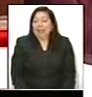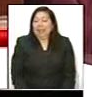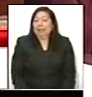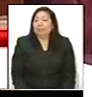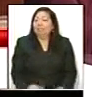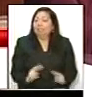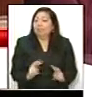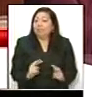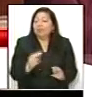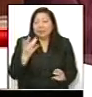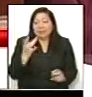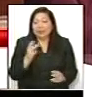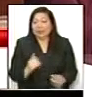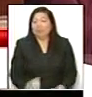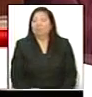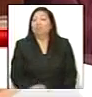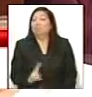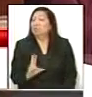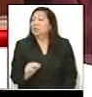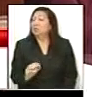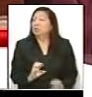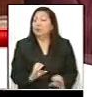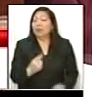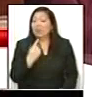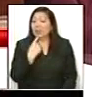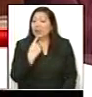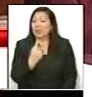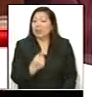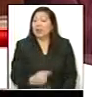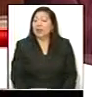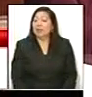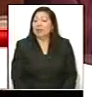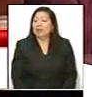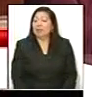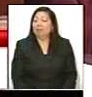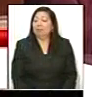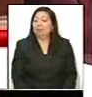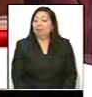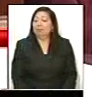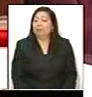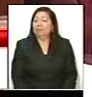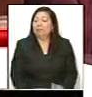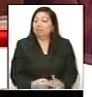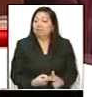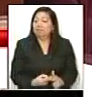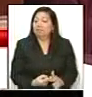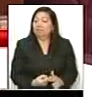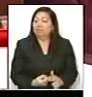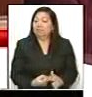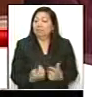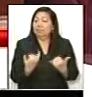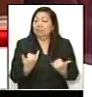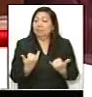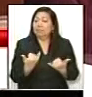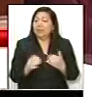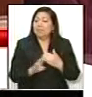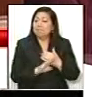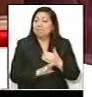también algo de sabiduría. Y veo que eso no se ha hecho. Entonces yo planteo, presidenta, mi pedido es que empecemos por estas